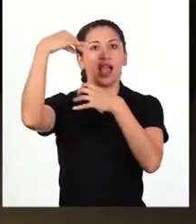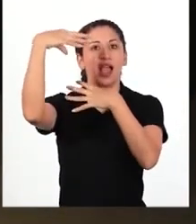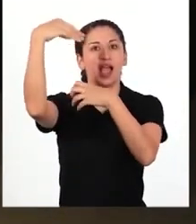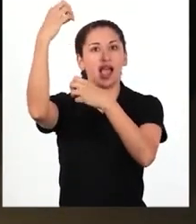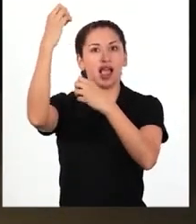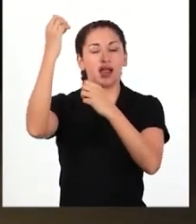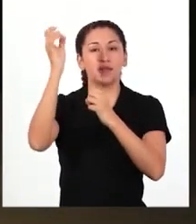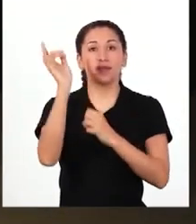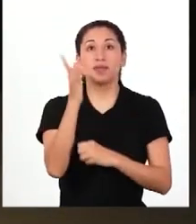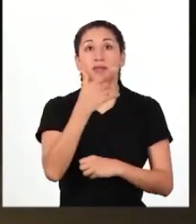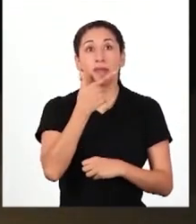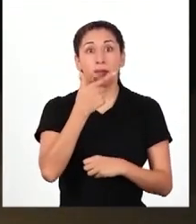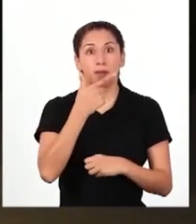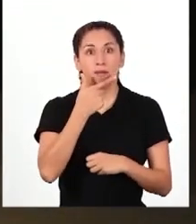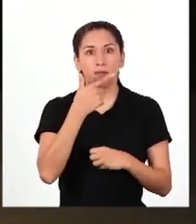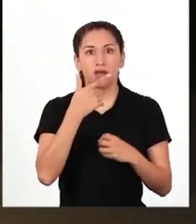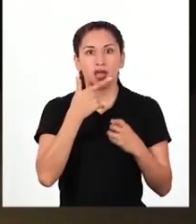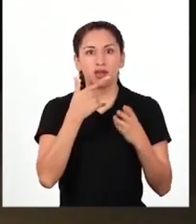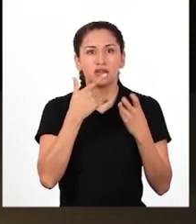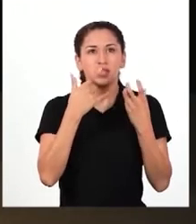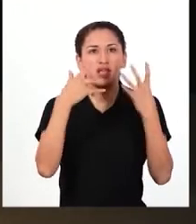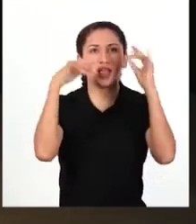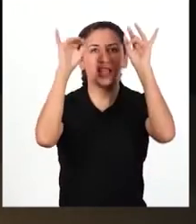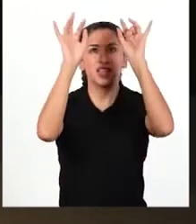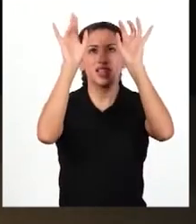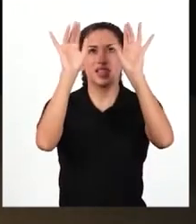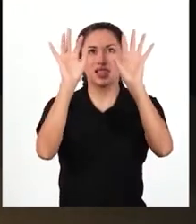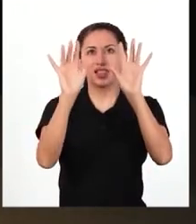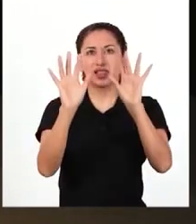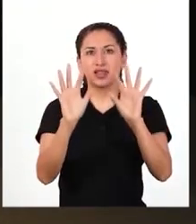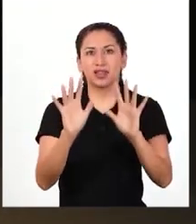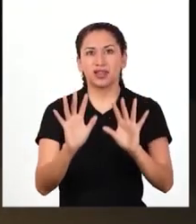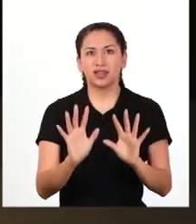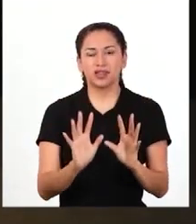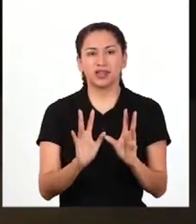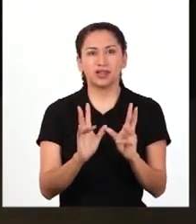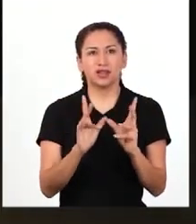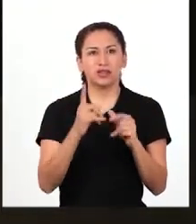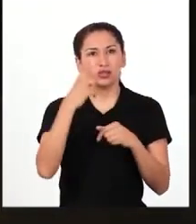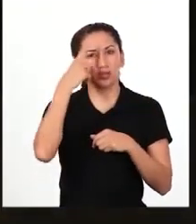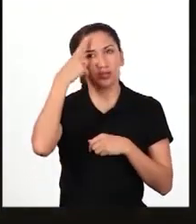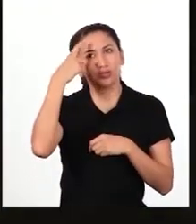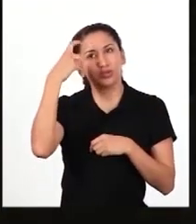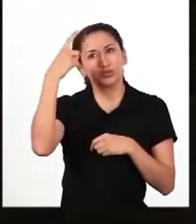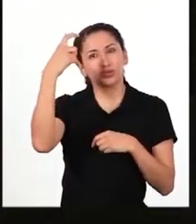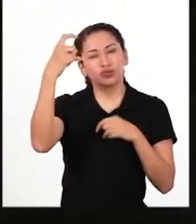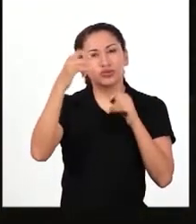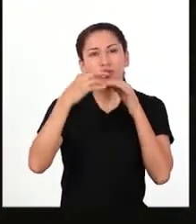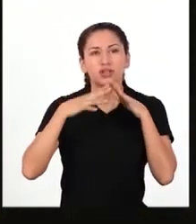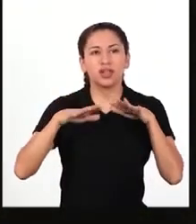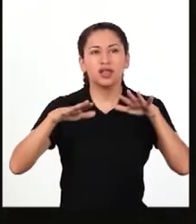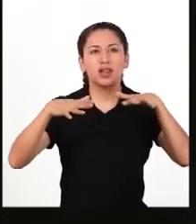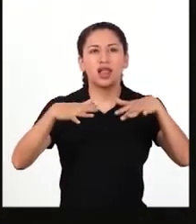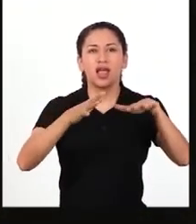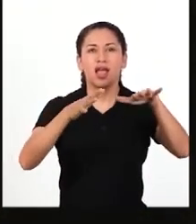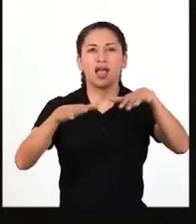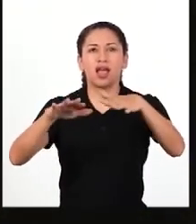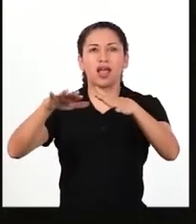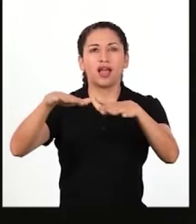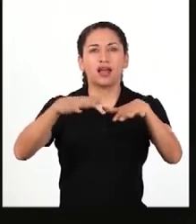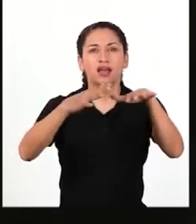incierta. La amarilla corneja llora en la nieve y un sueño fenece su grito